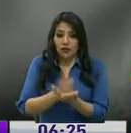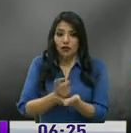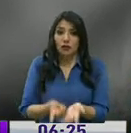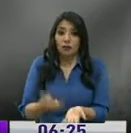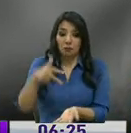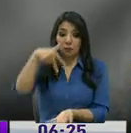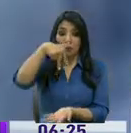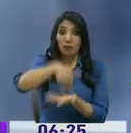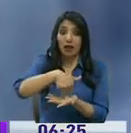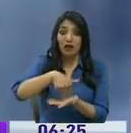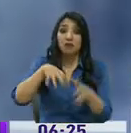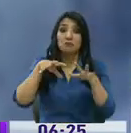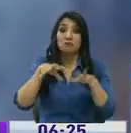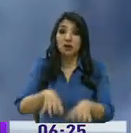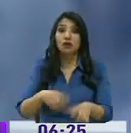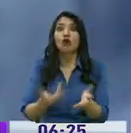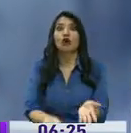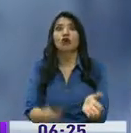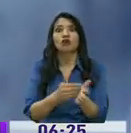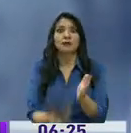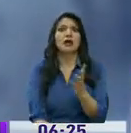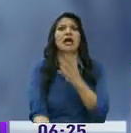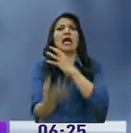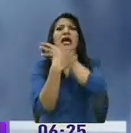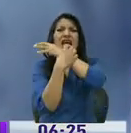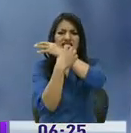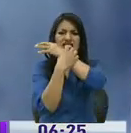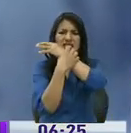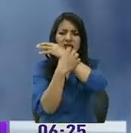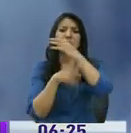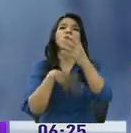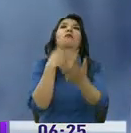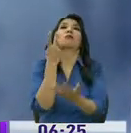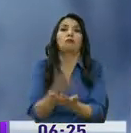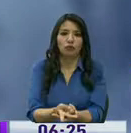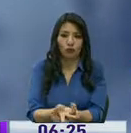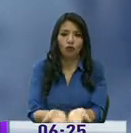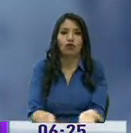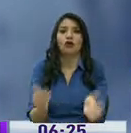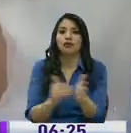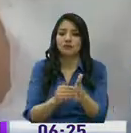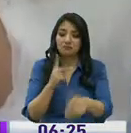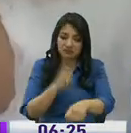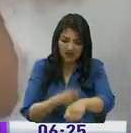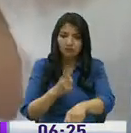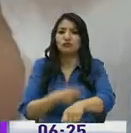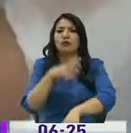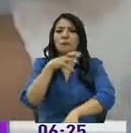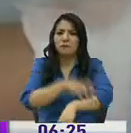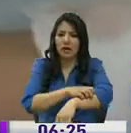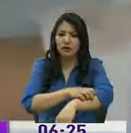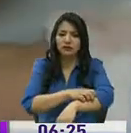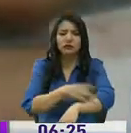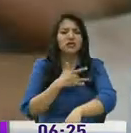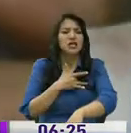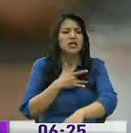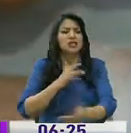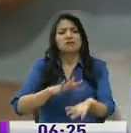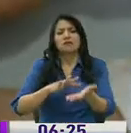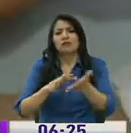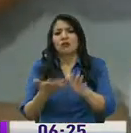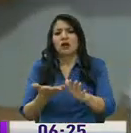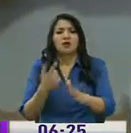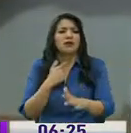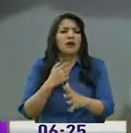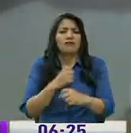volví a pararme, el perro volvió a balanzarse encima de mí y me tumbó. Y otra vez me agarró del mismo brazo. Sentía que podía morir, que sus